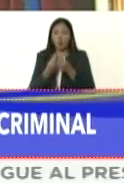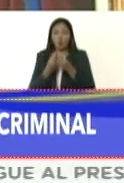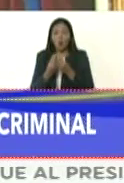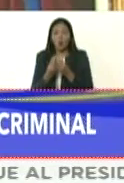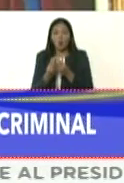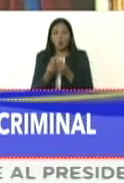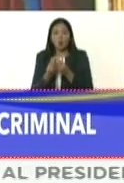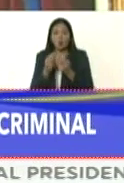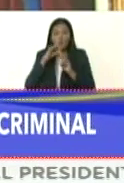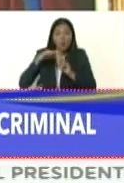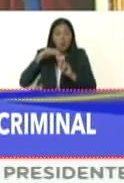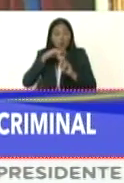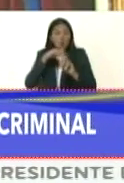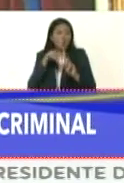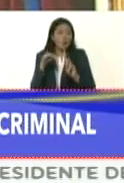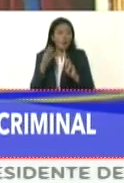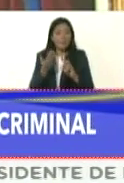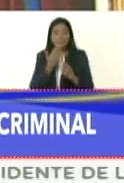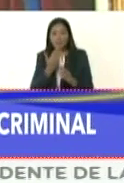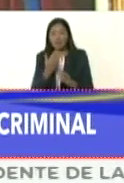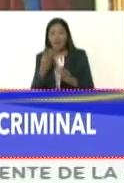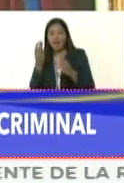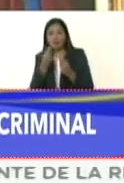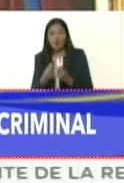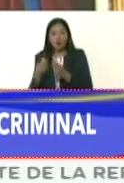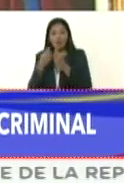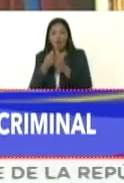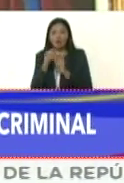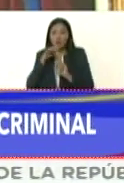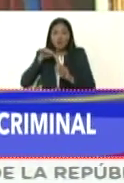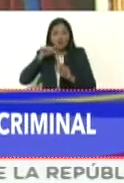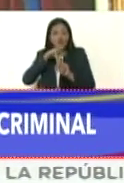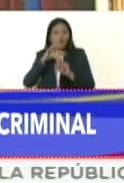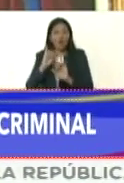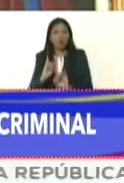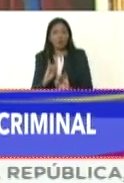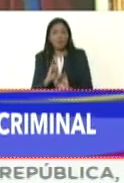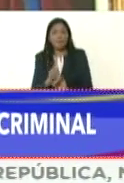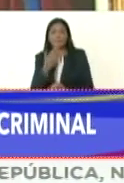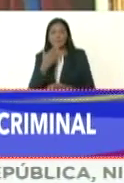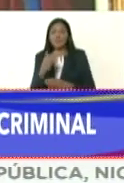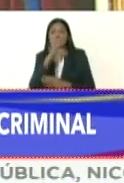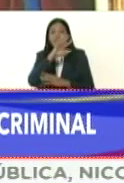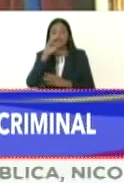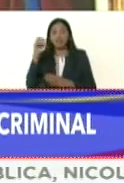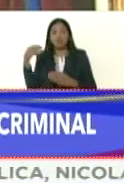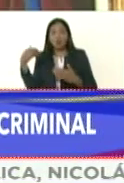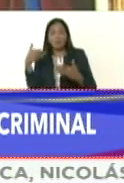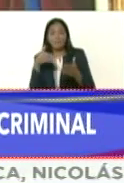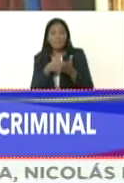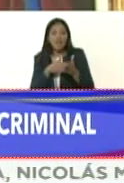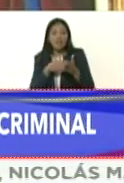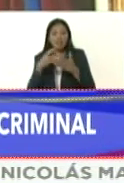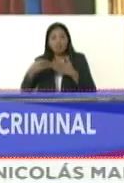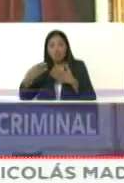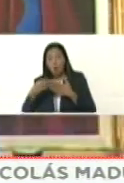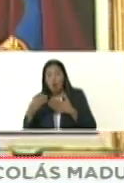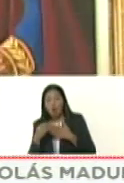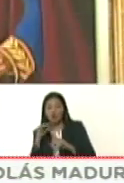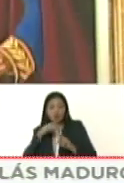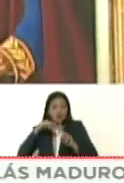conspirando. Piden real para conspirar, piden 500 mil dólares, por ejemplo, para